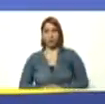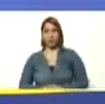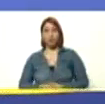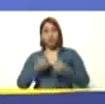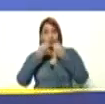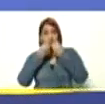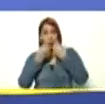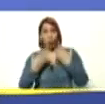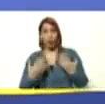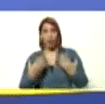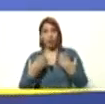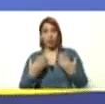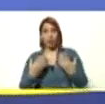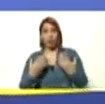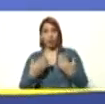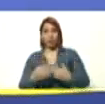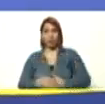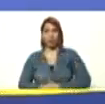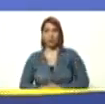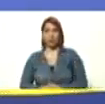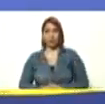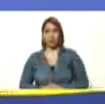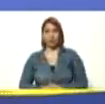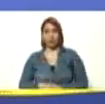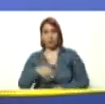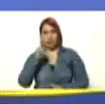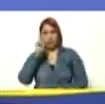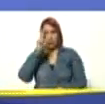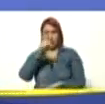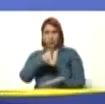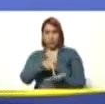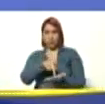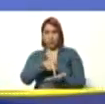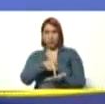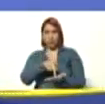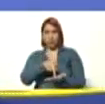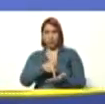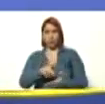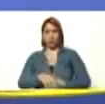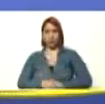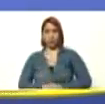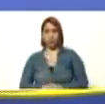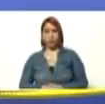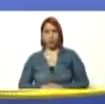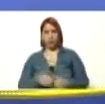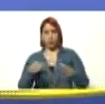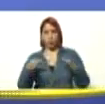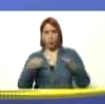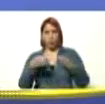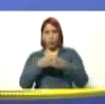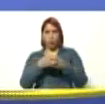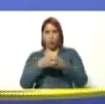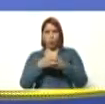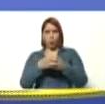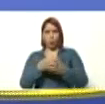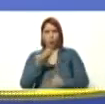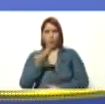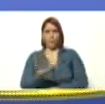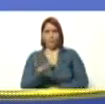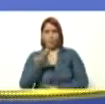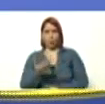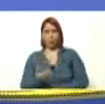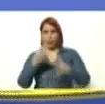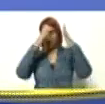buena sorpresa, la presencia de un grupo importante de